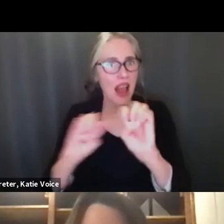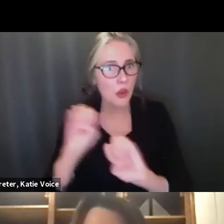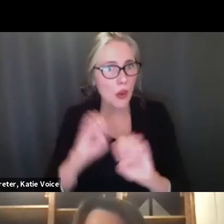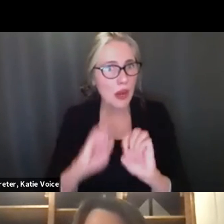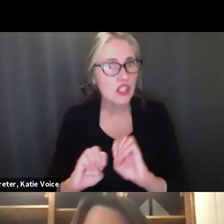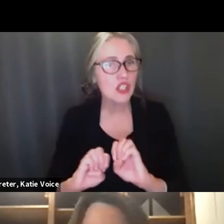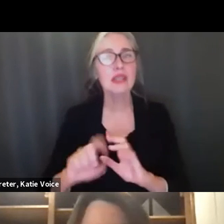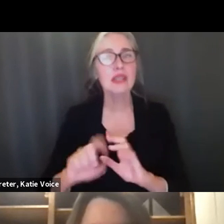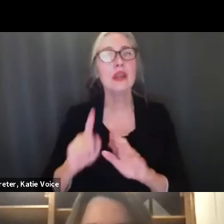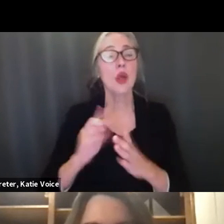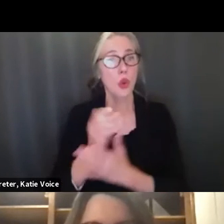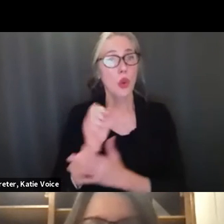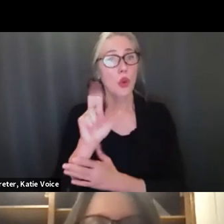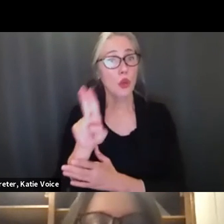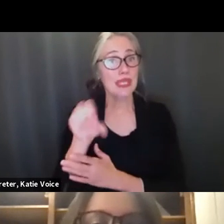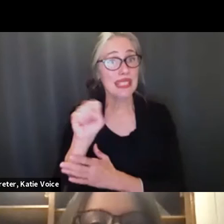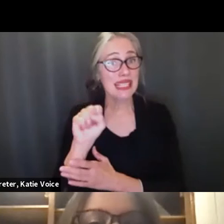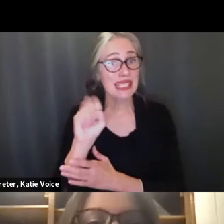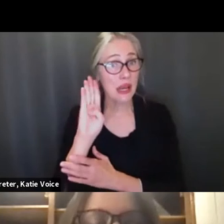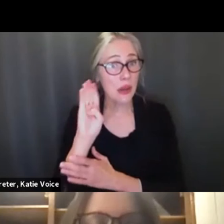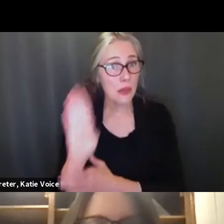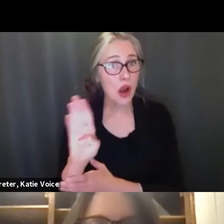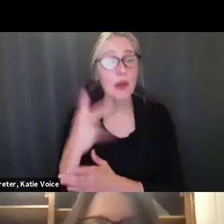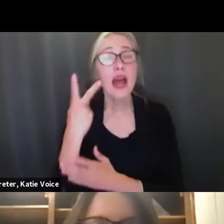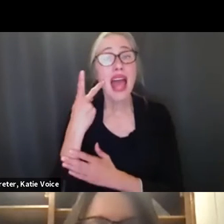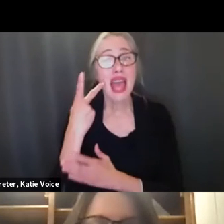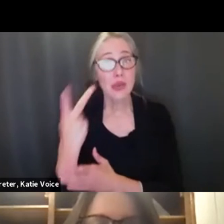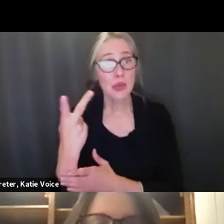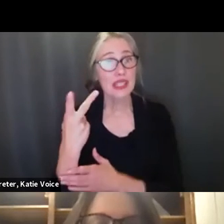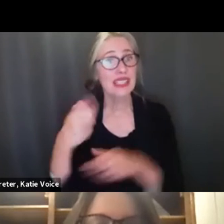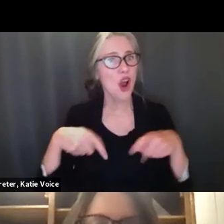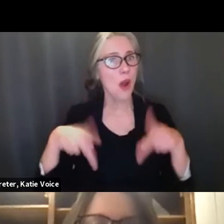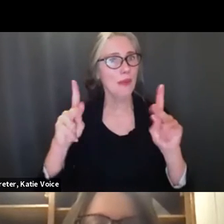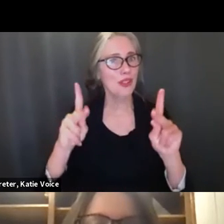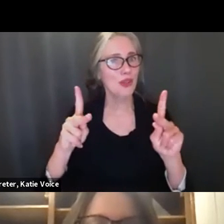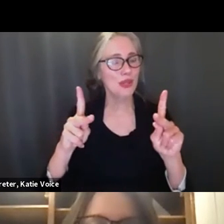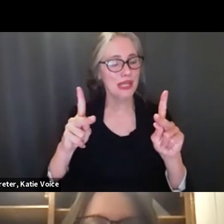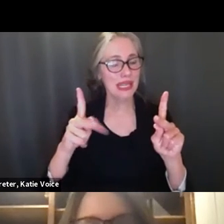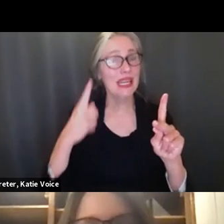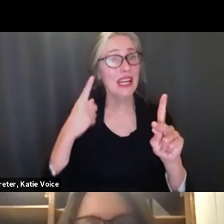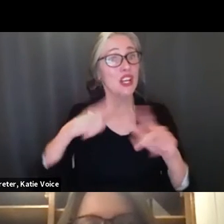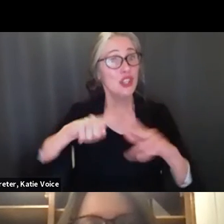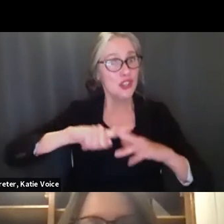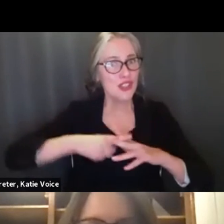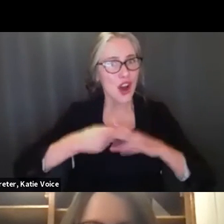evaluaciones estratégicas con la Universidad de Santa Bárbara y también